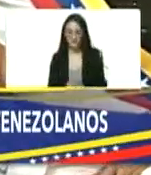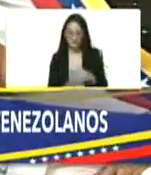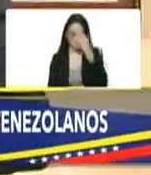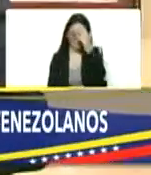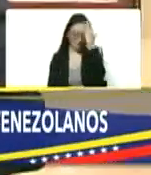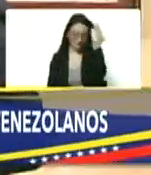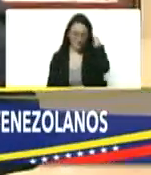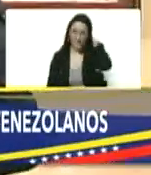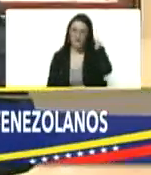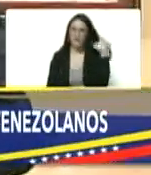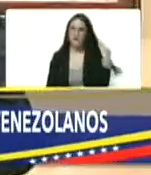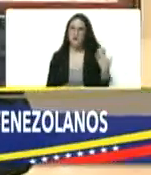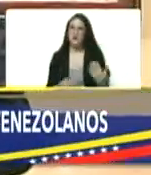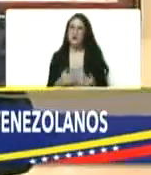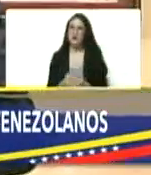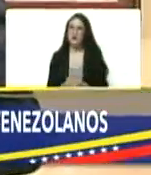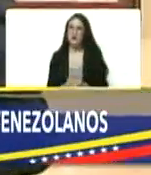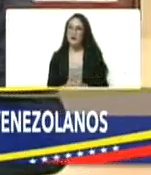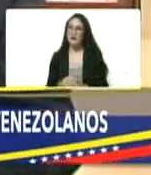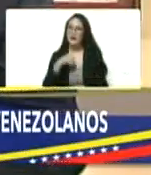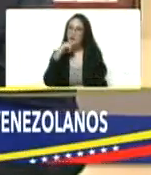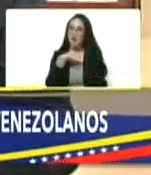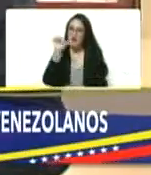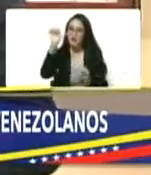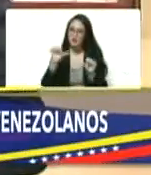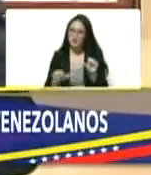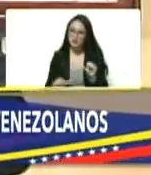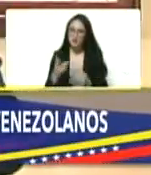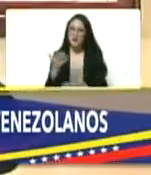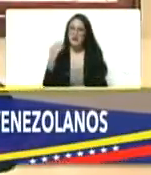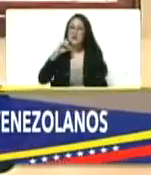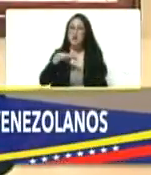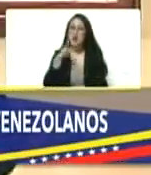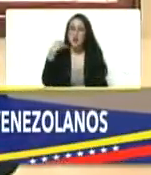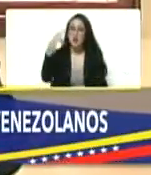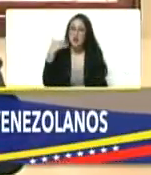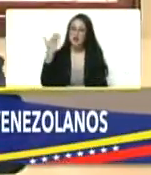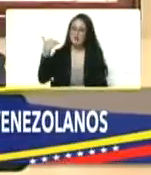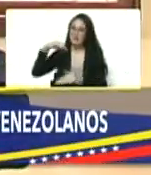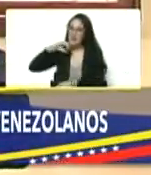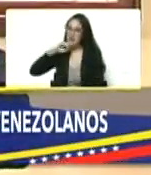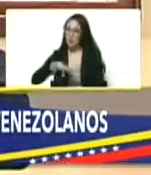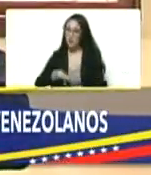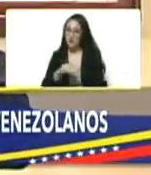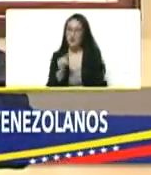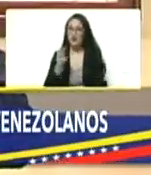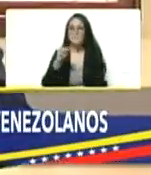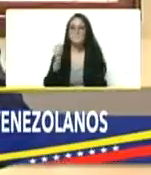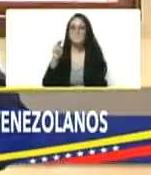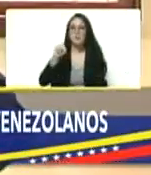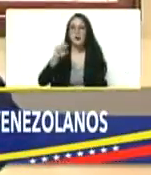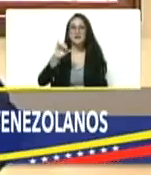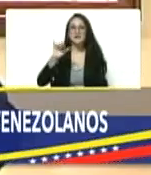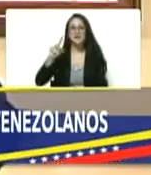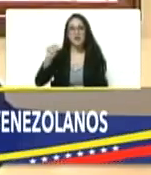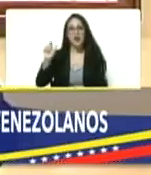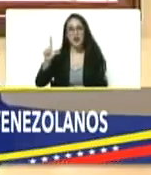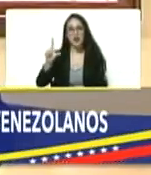Igual el historiador de la historia afro-venezolana, afro-latinoamericana, Marcial Ramos